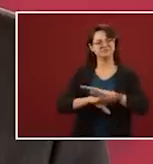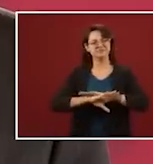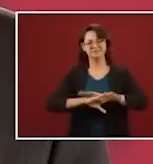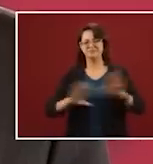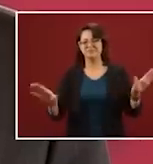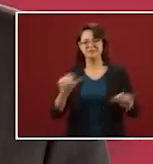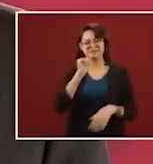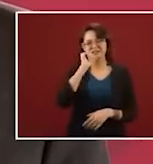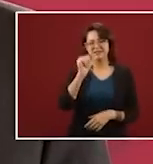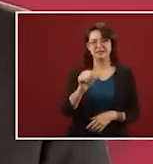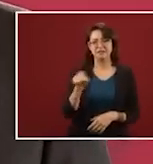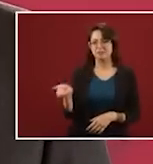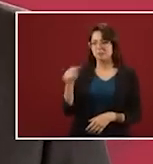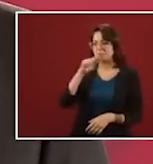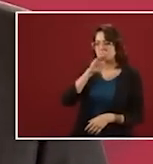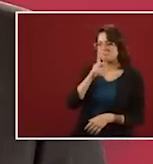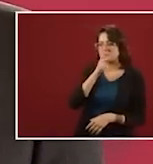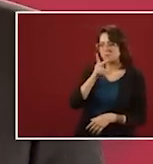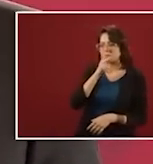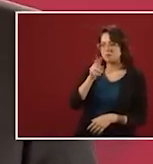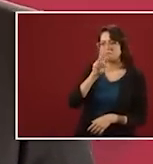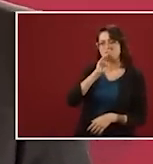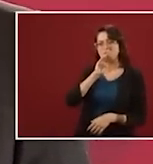los padres, mucho menos